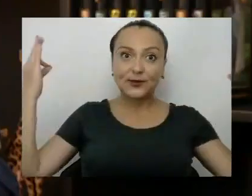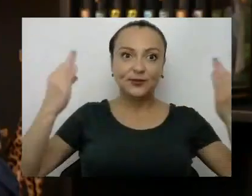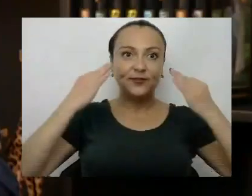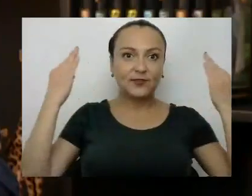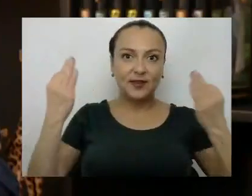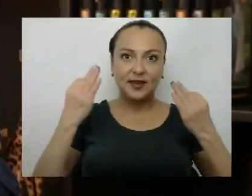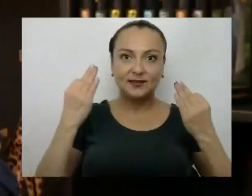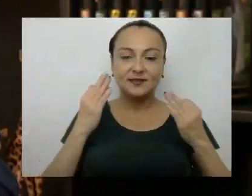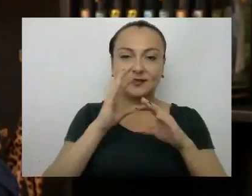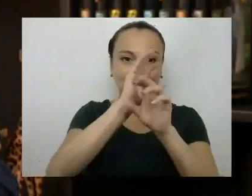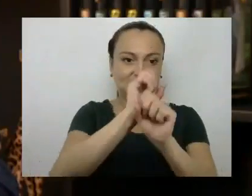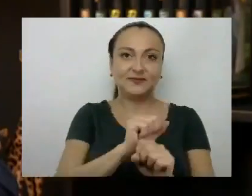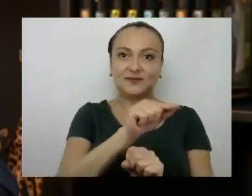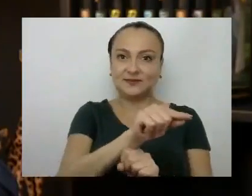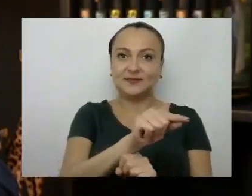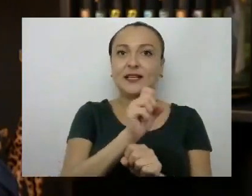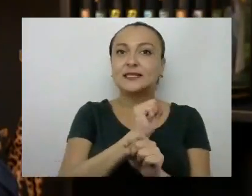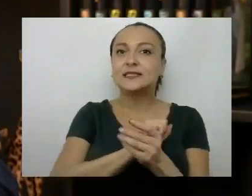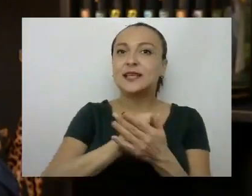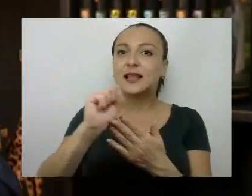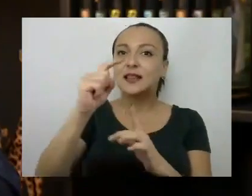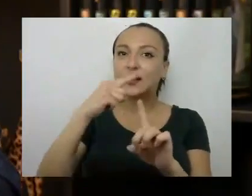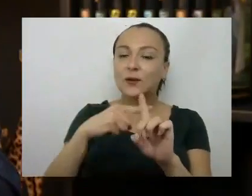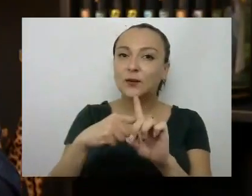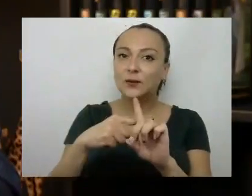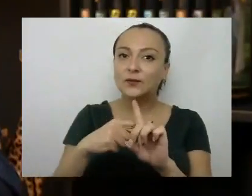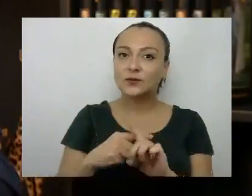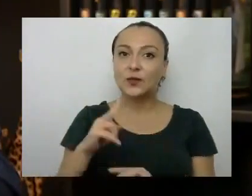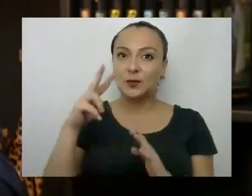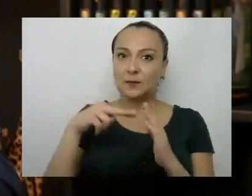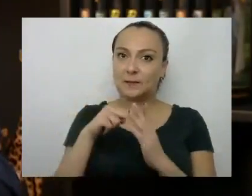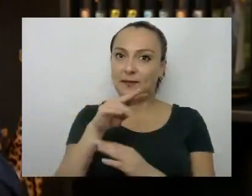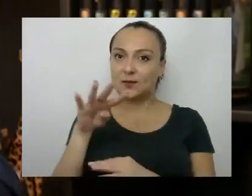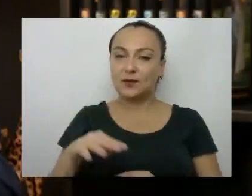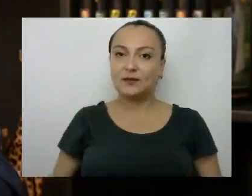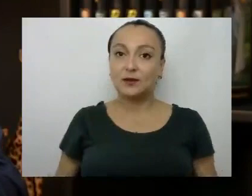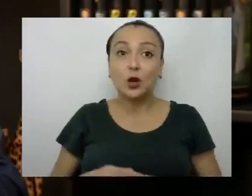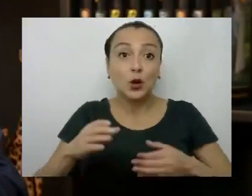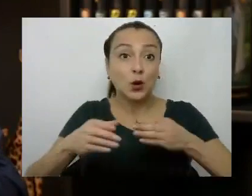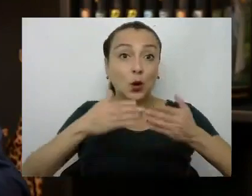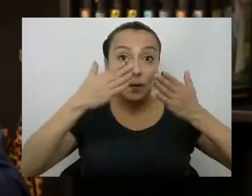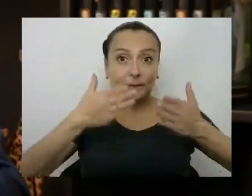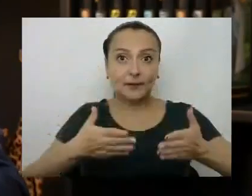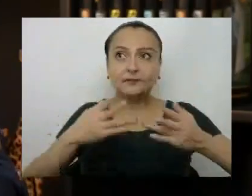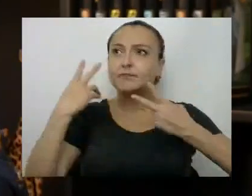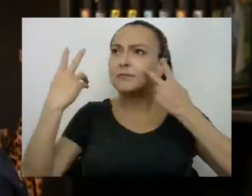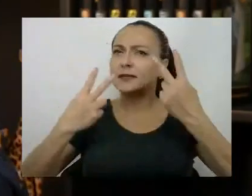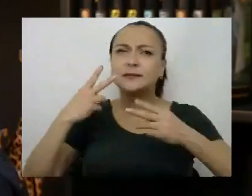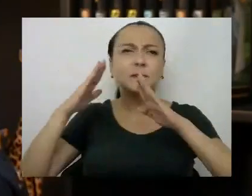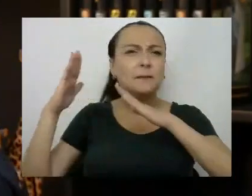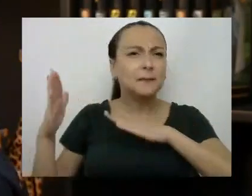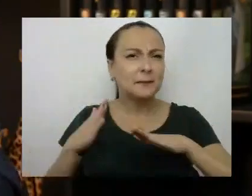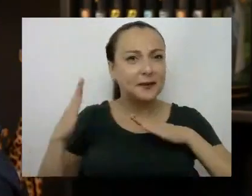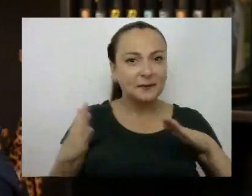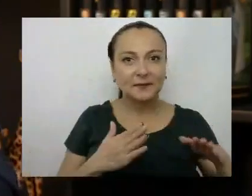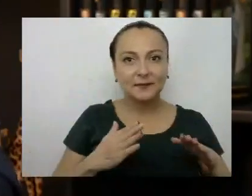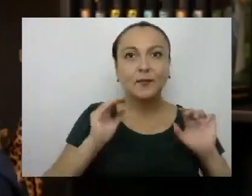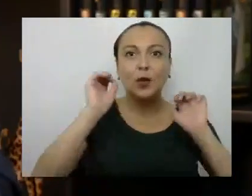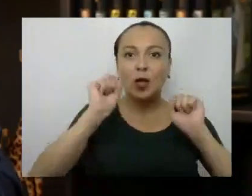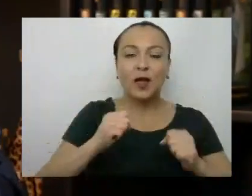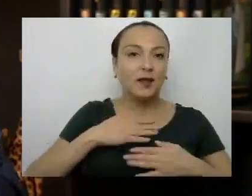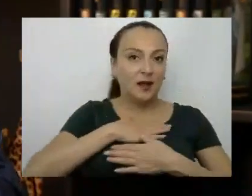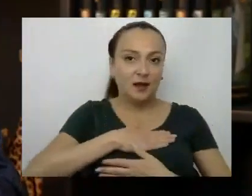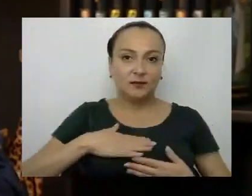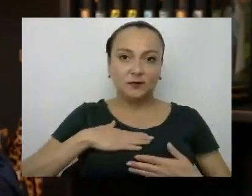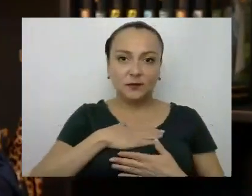Ligas Nacionales Santa Cruz 24. Los comerciantes, los vecinos se preparan para poder disfrutarlas